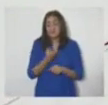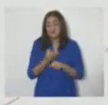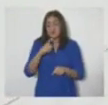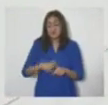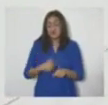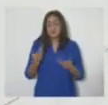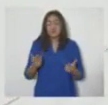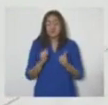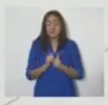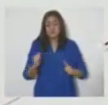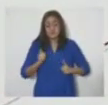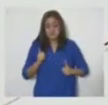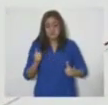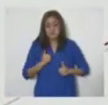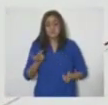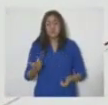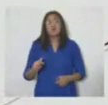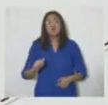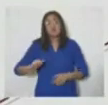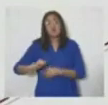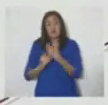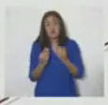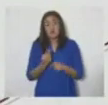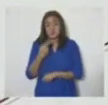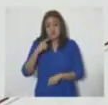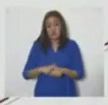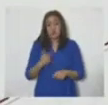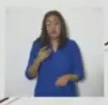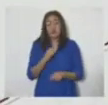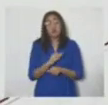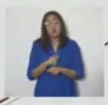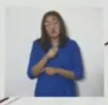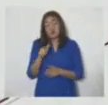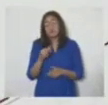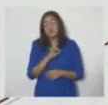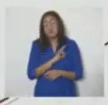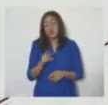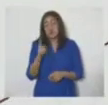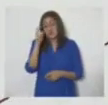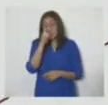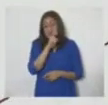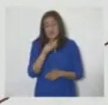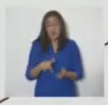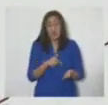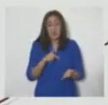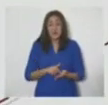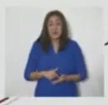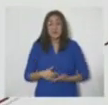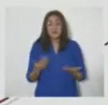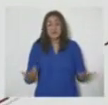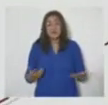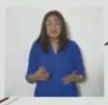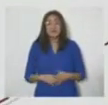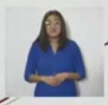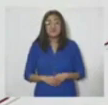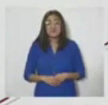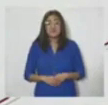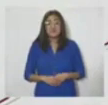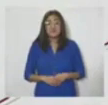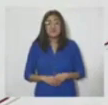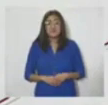con ejército con guardia nacional si es un lugar que sea complicado mucho mucho mucho mucho mucho